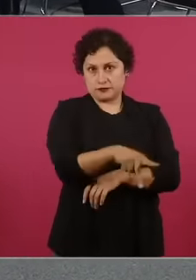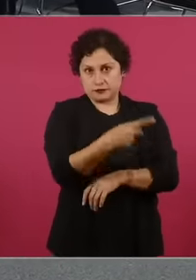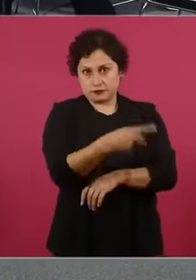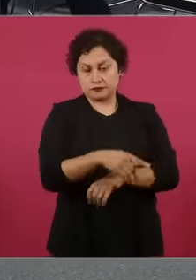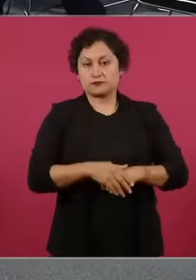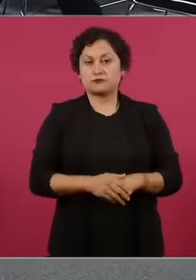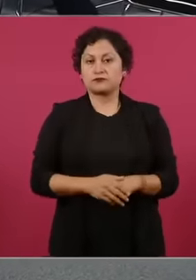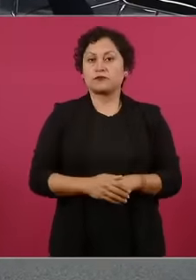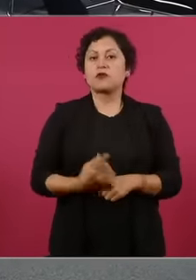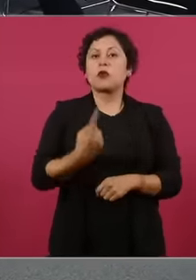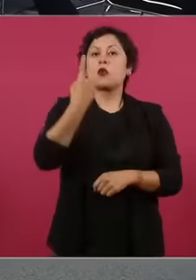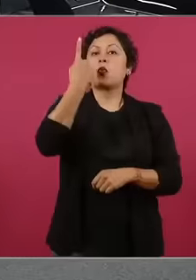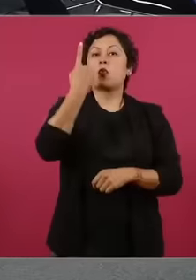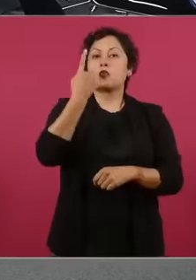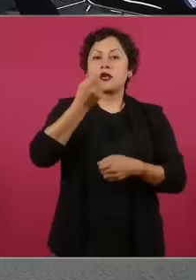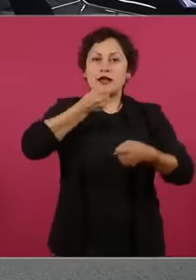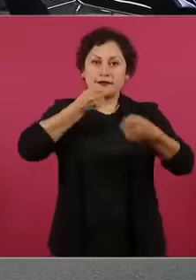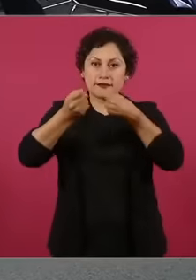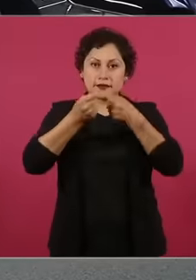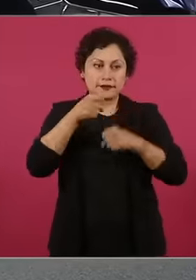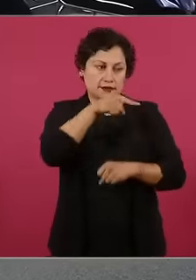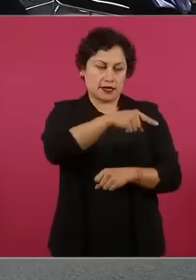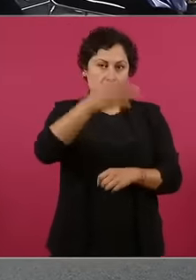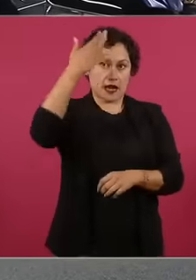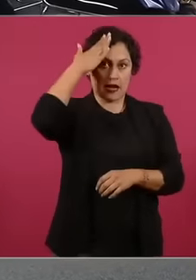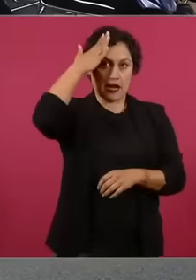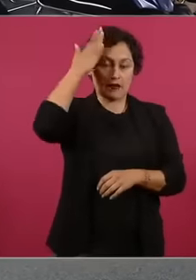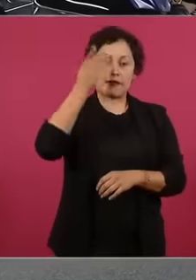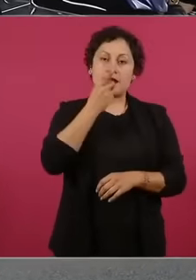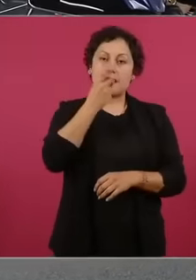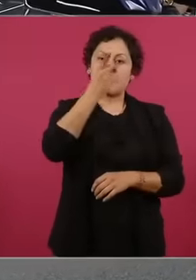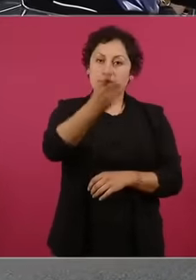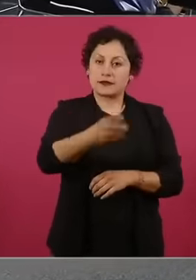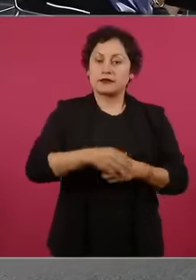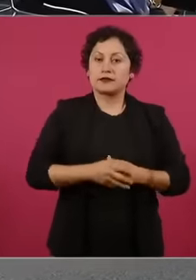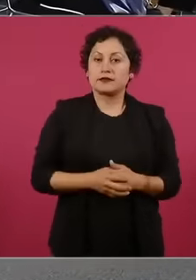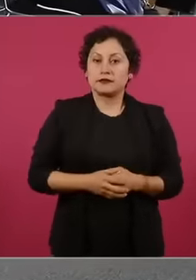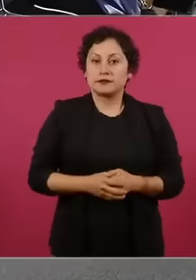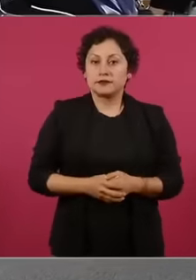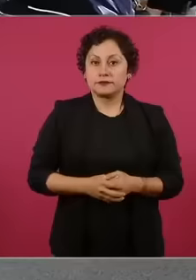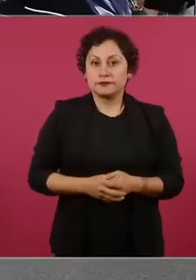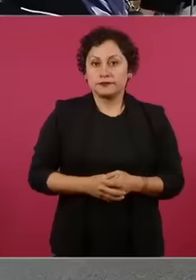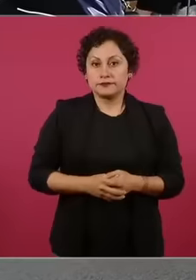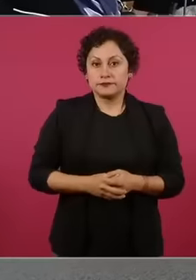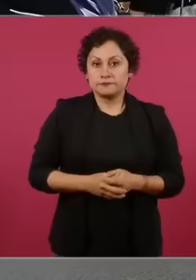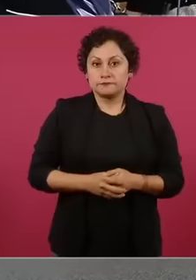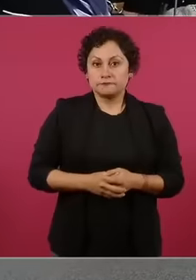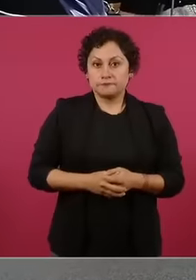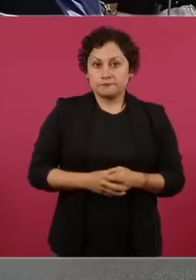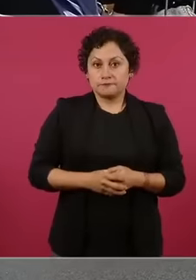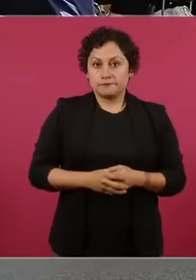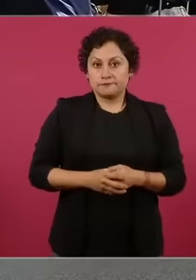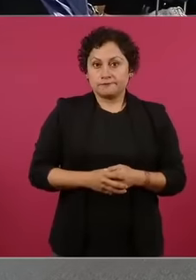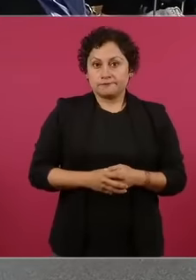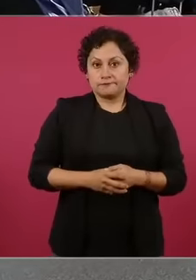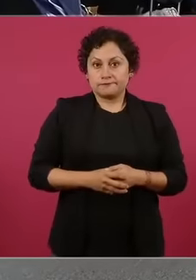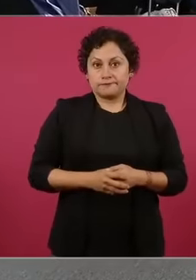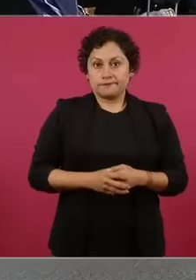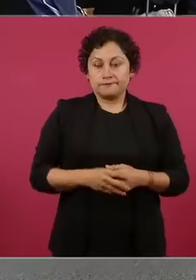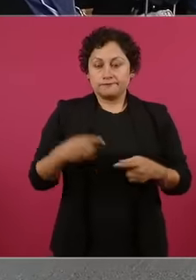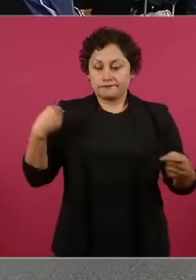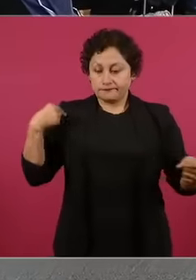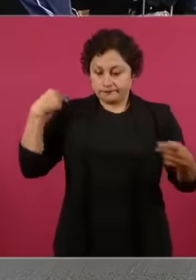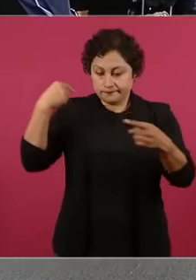un líder de ellos decía que por lo menos que han llegado a este año, por lo